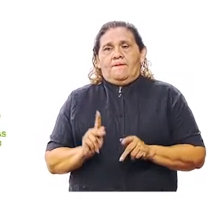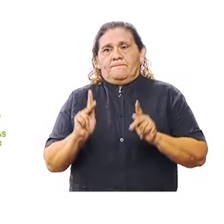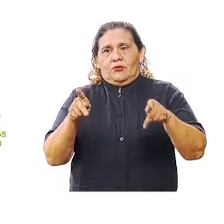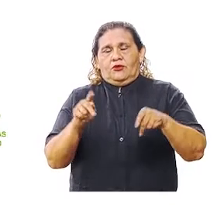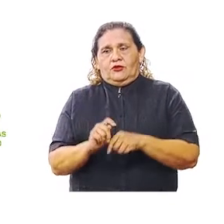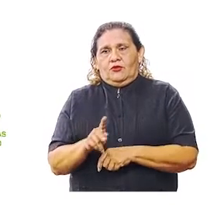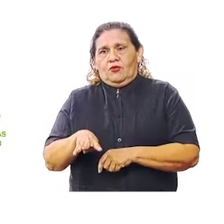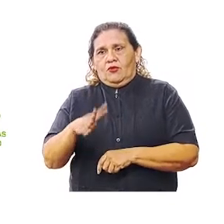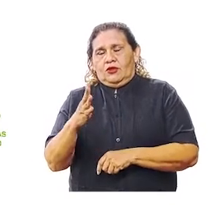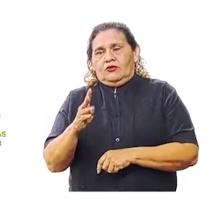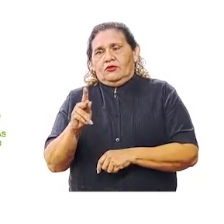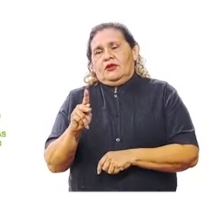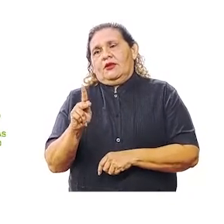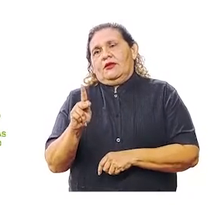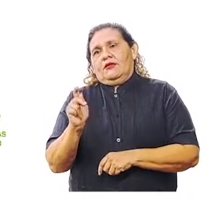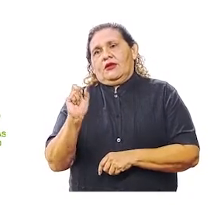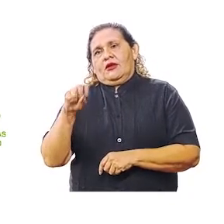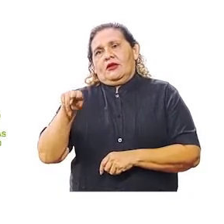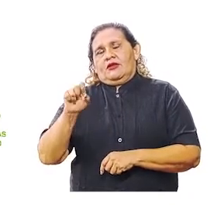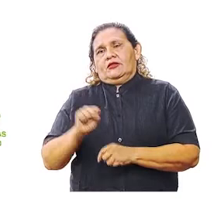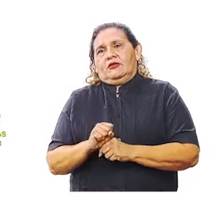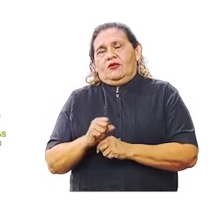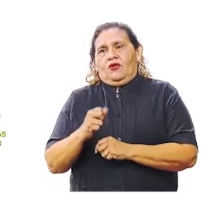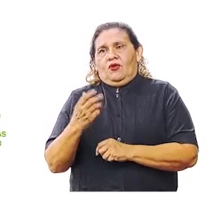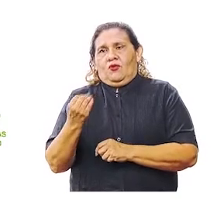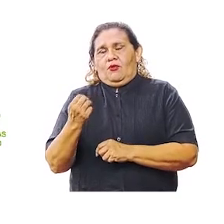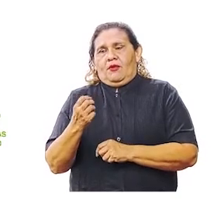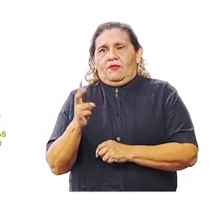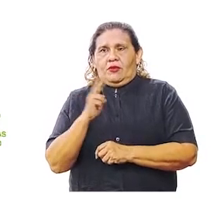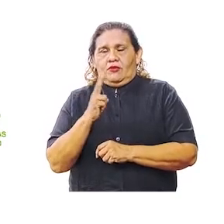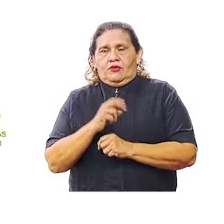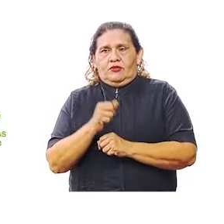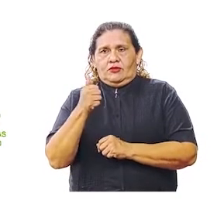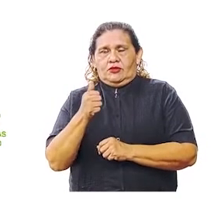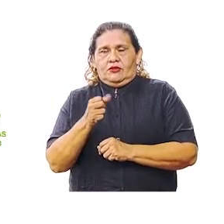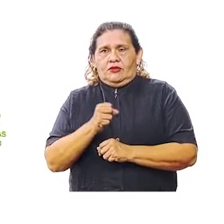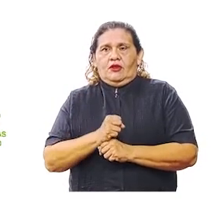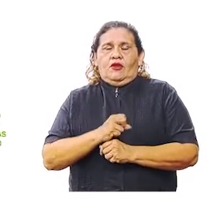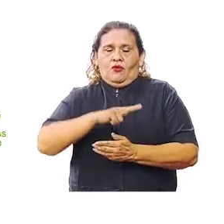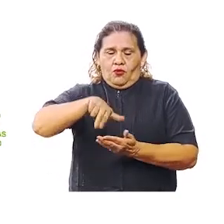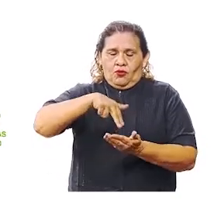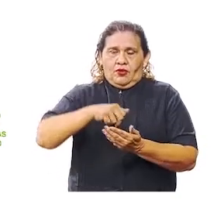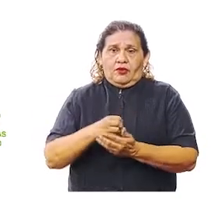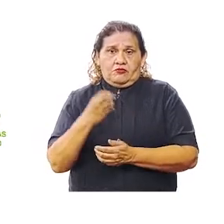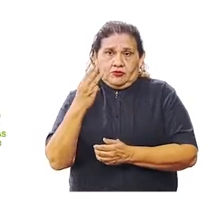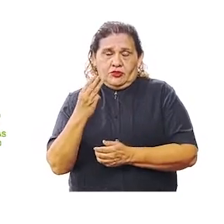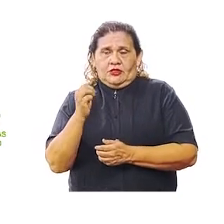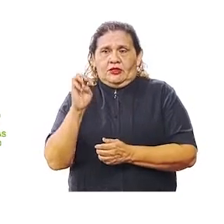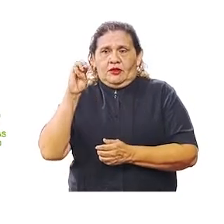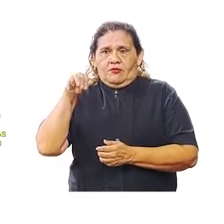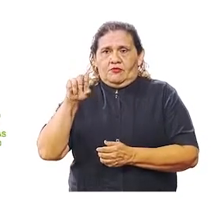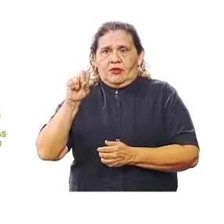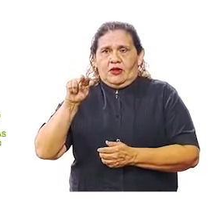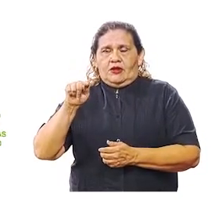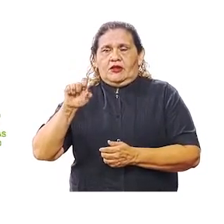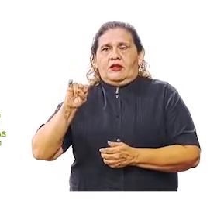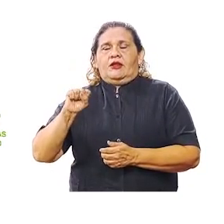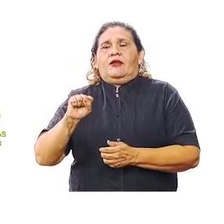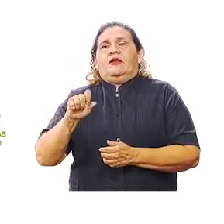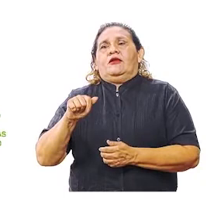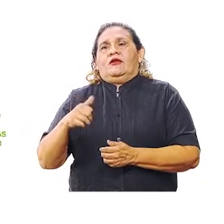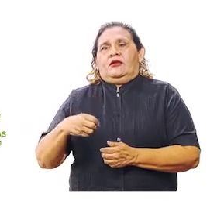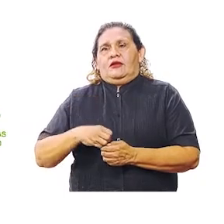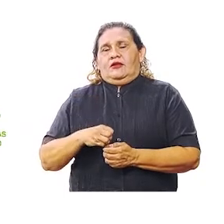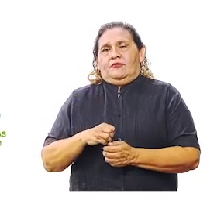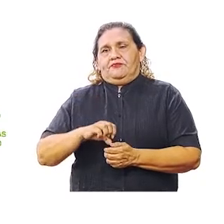Canacín, 9 en Valladolid, 8 en Ticul, 6 en Junucmá, 3 en Maní, Tixcocop y Tizimín, 3